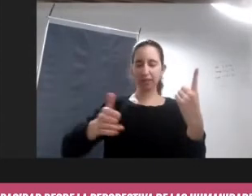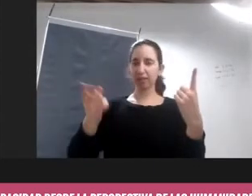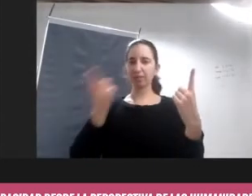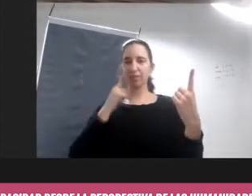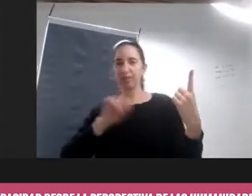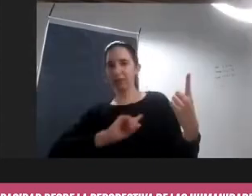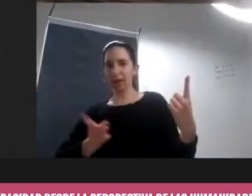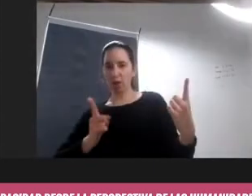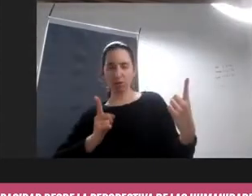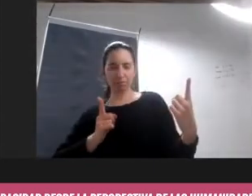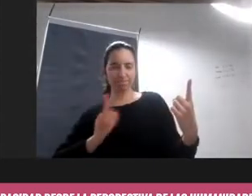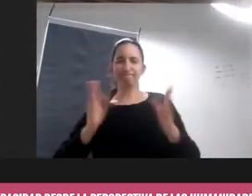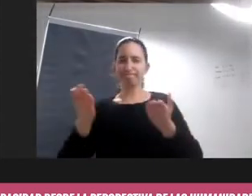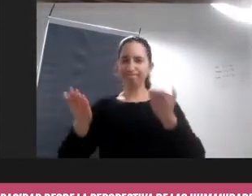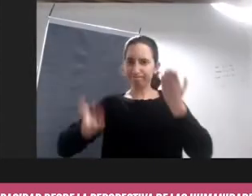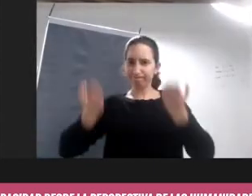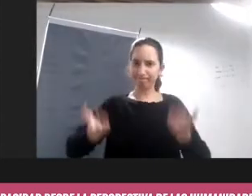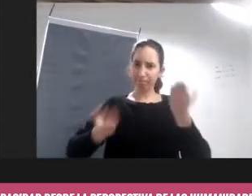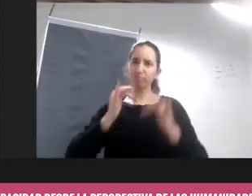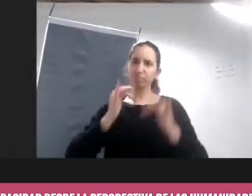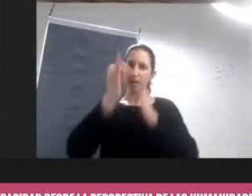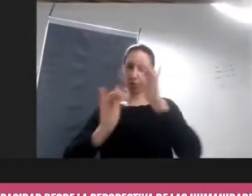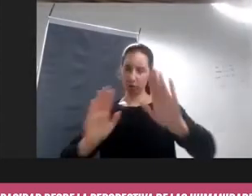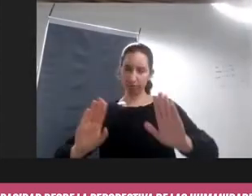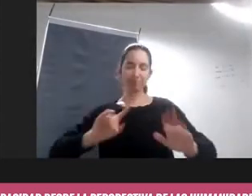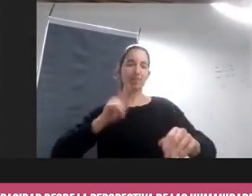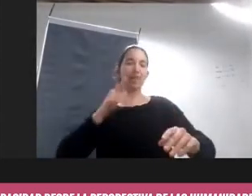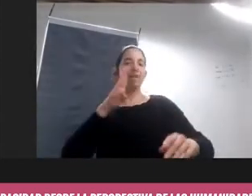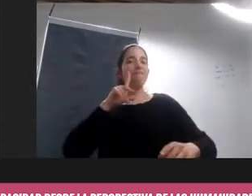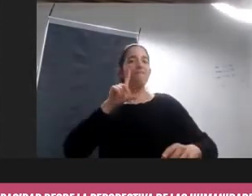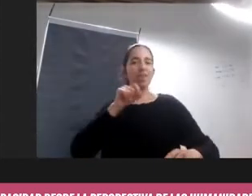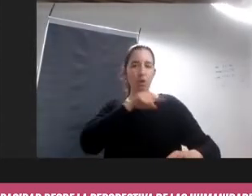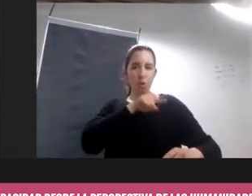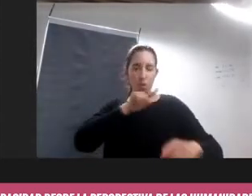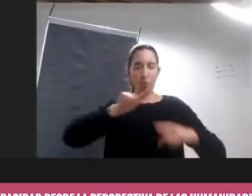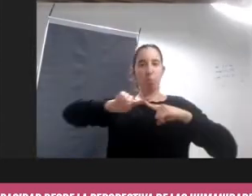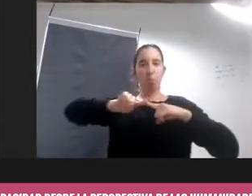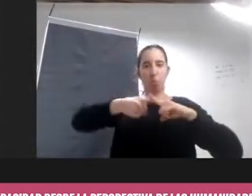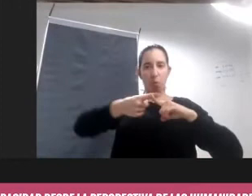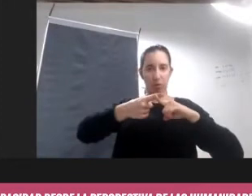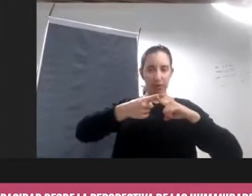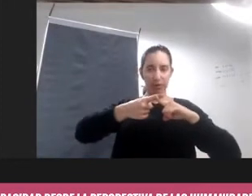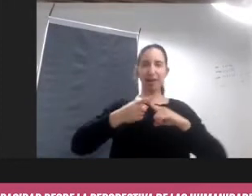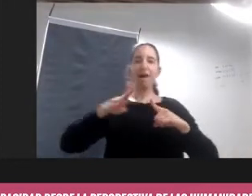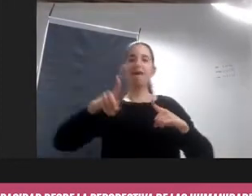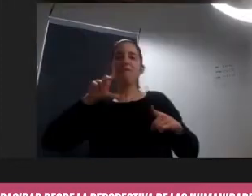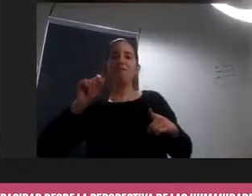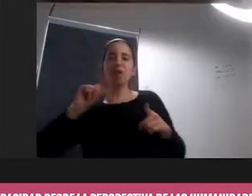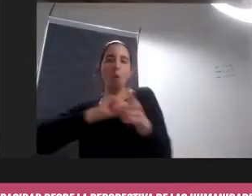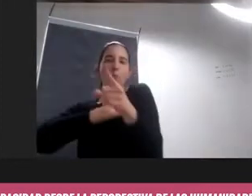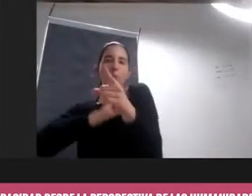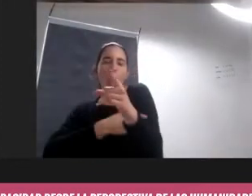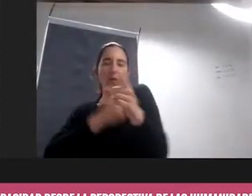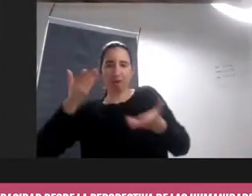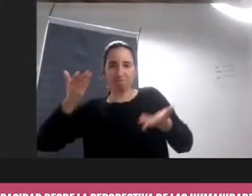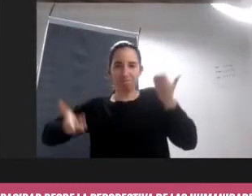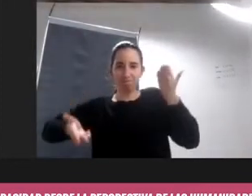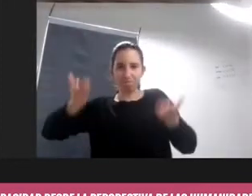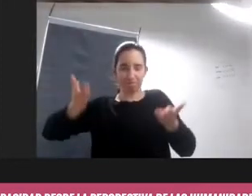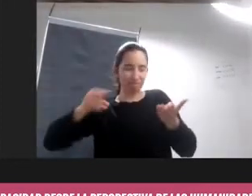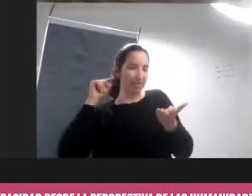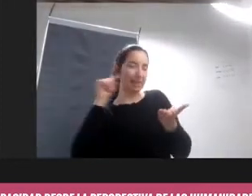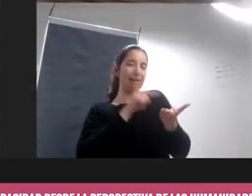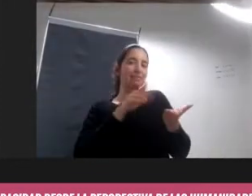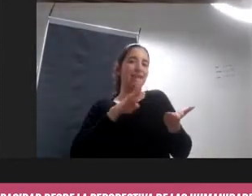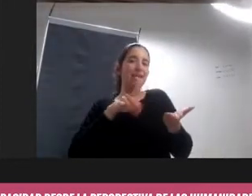el biopoder. Que la biopolítica lo que se propone es lograr que todo ser humano viva una vida vivible